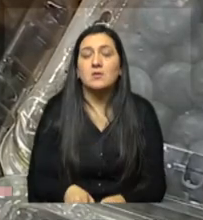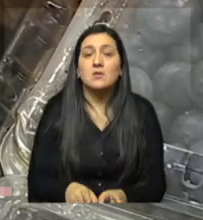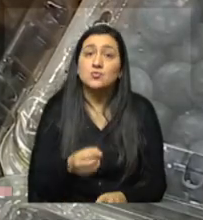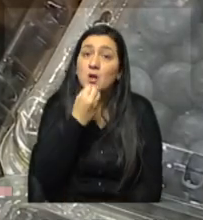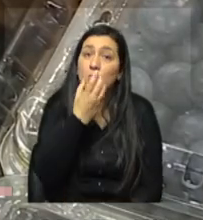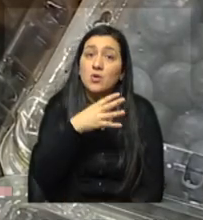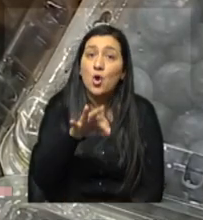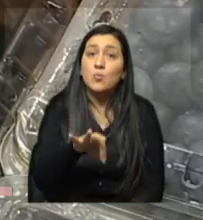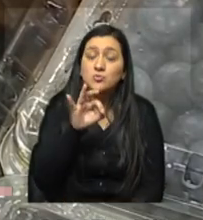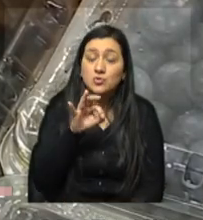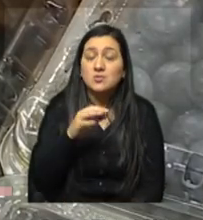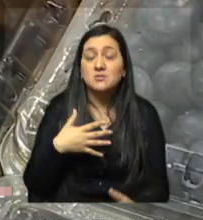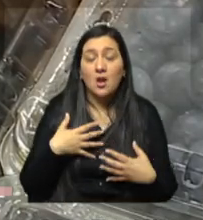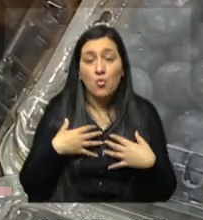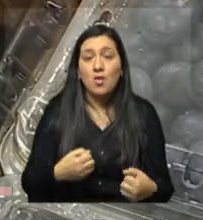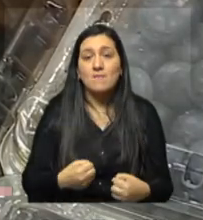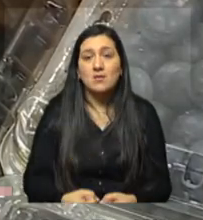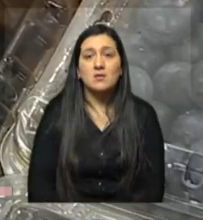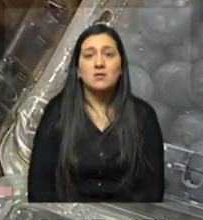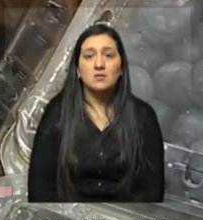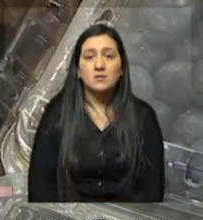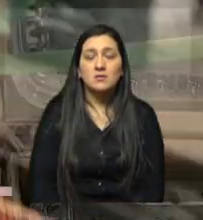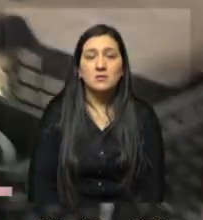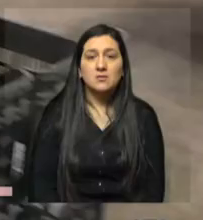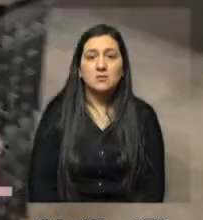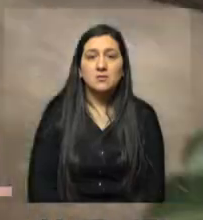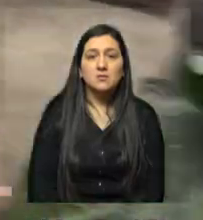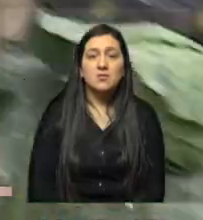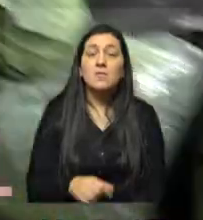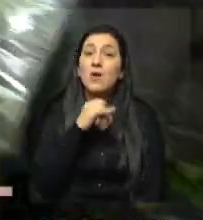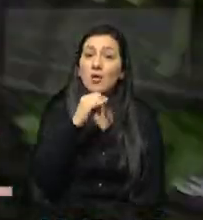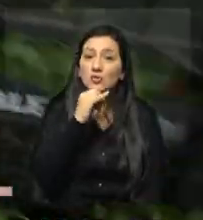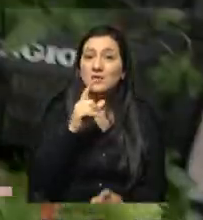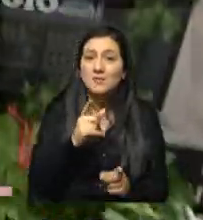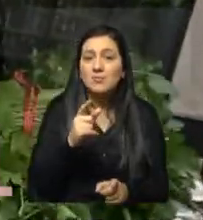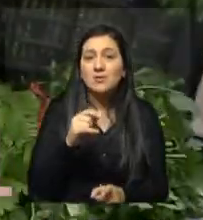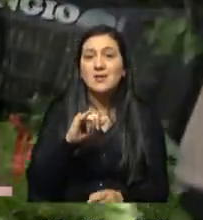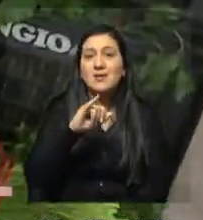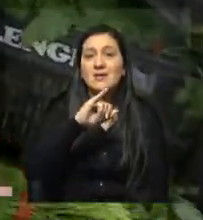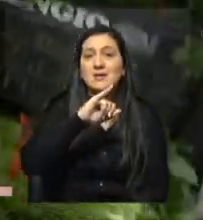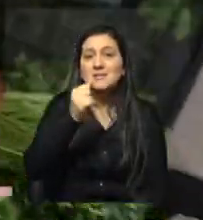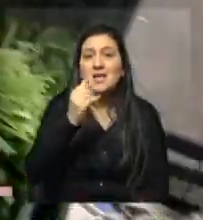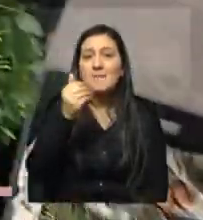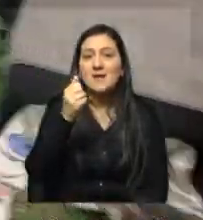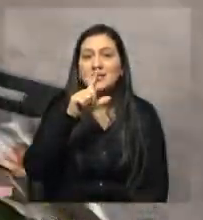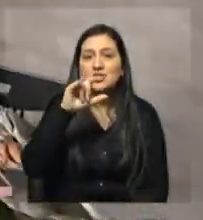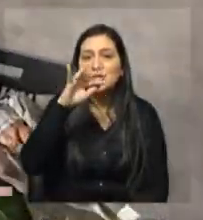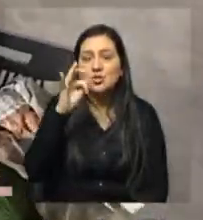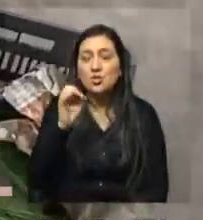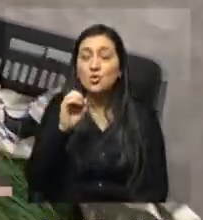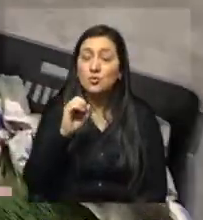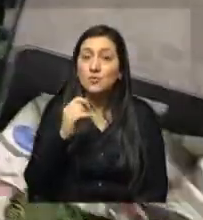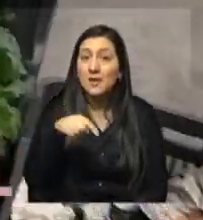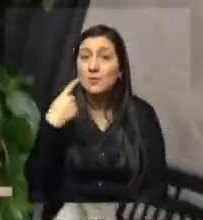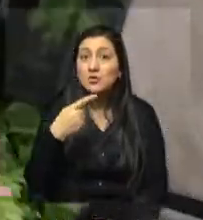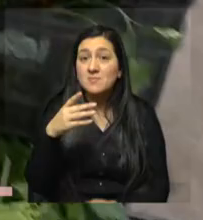buena opción, digamos, saludable, como un snack saludable, me parece. Y damos algún adelanto, ¿no? Porque los zapallitos se vienen para la próxima lista, ¿o estoy equivocado? Yo